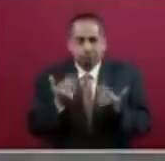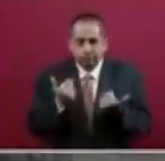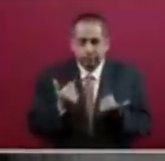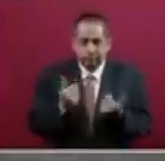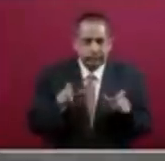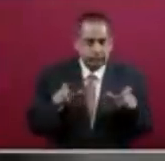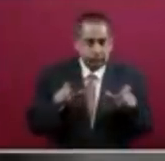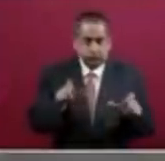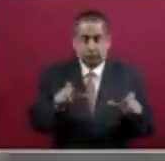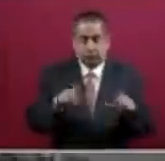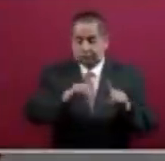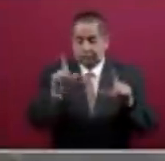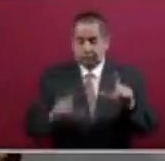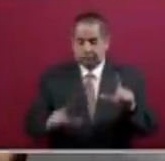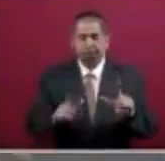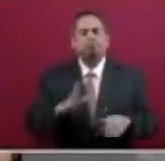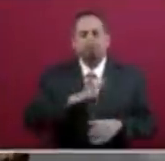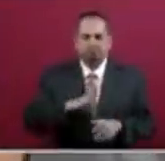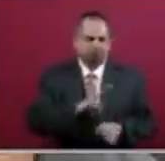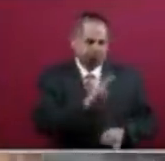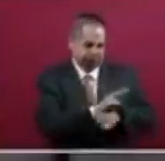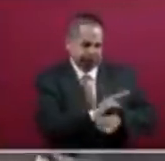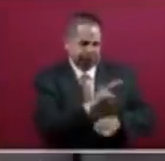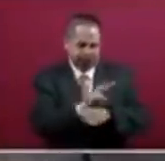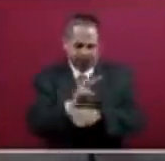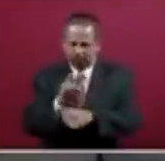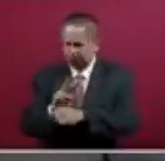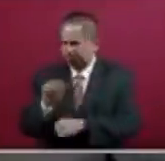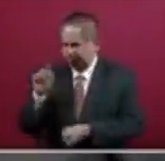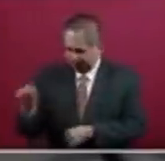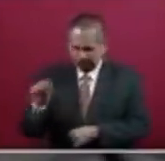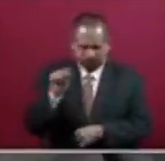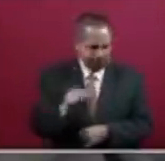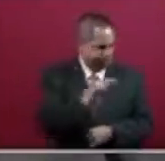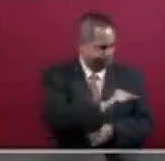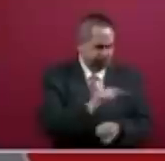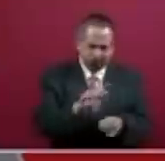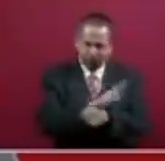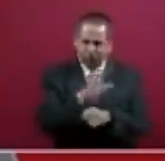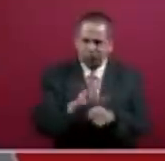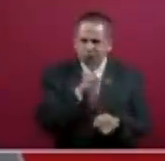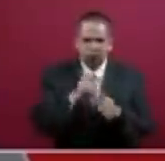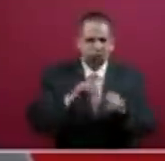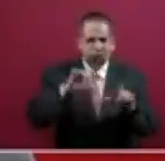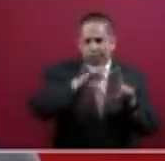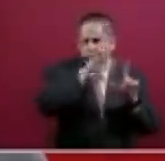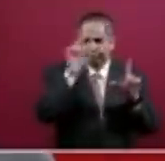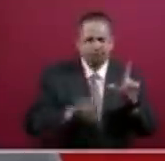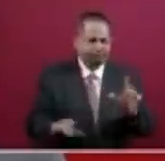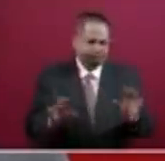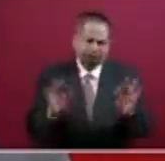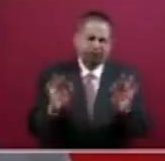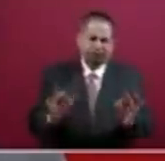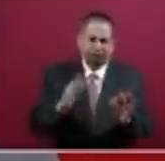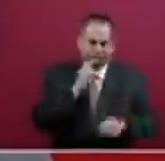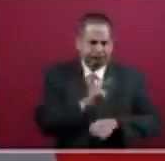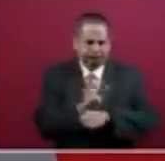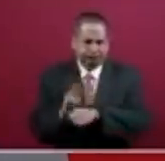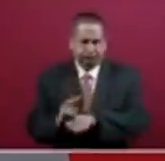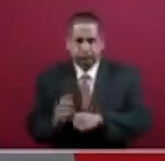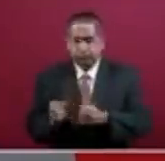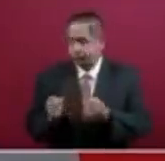es tener permanentemente elementos en el territorio, un